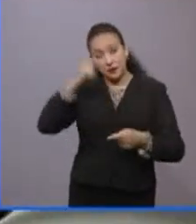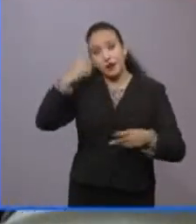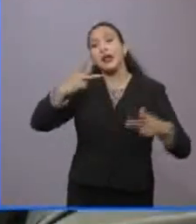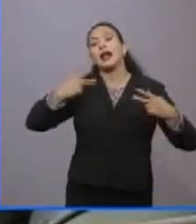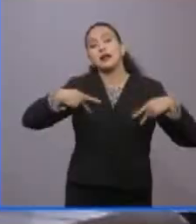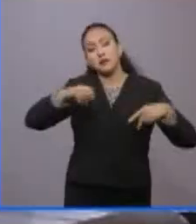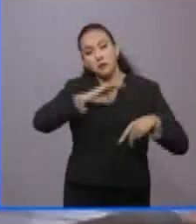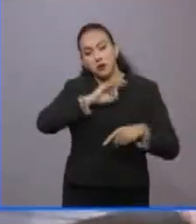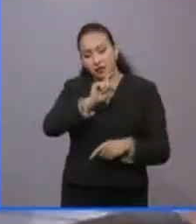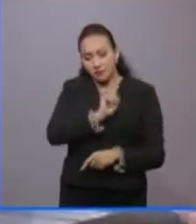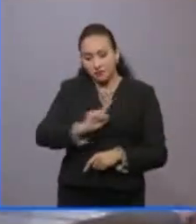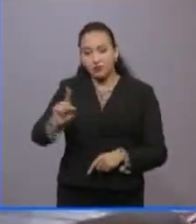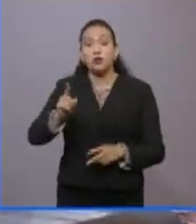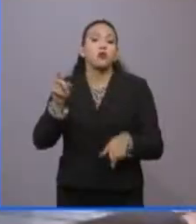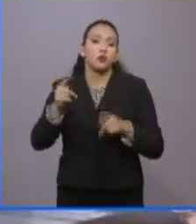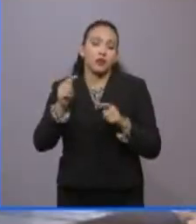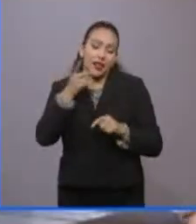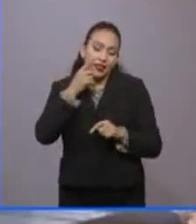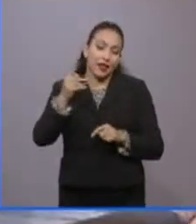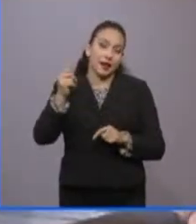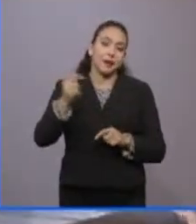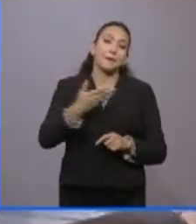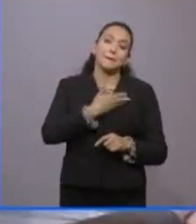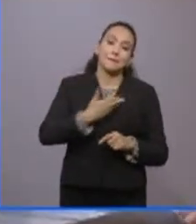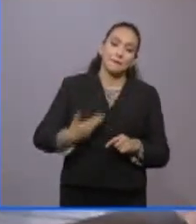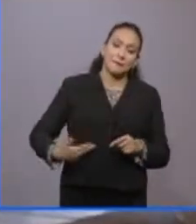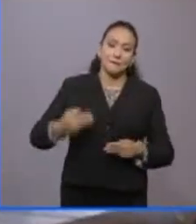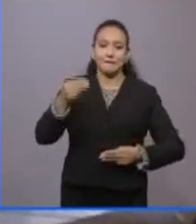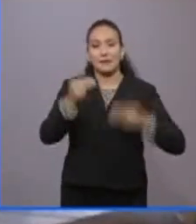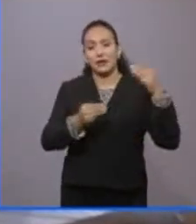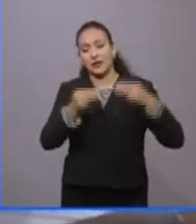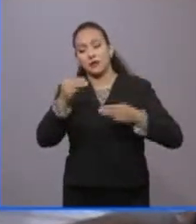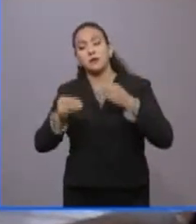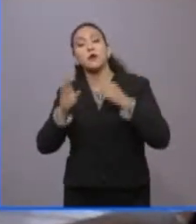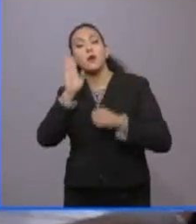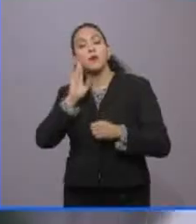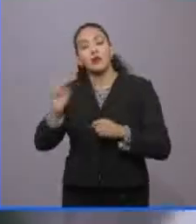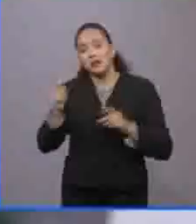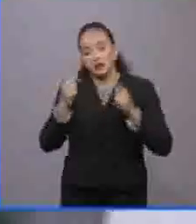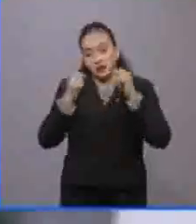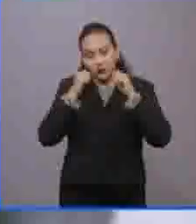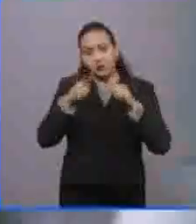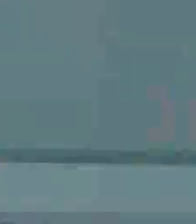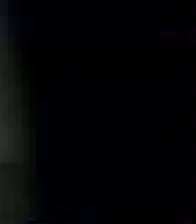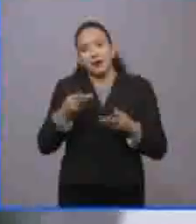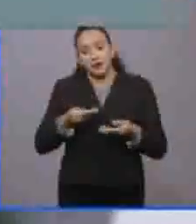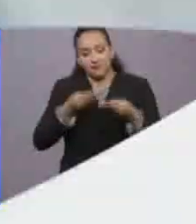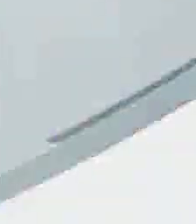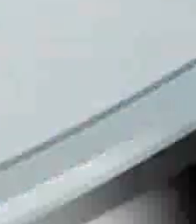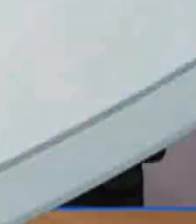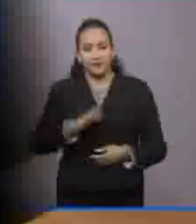o ministro, presidenta o presidente de la sala, según corresponda.